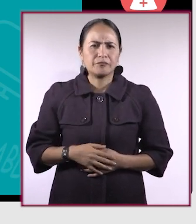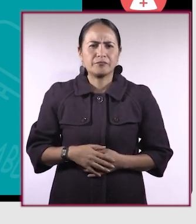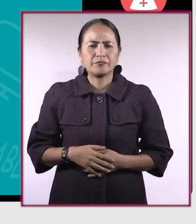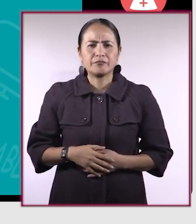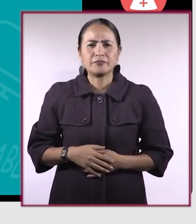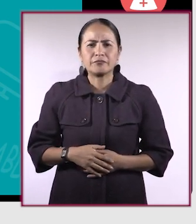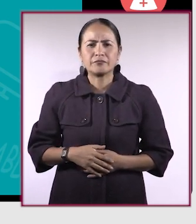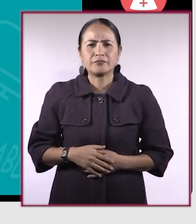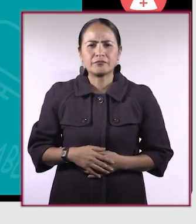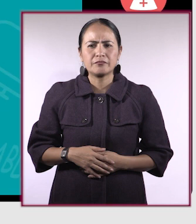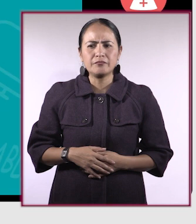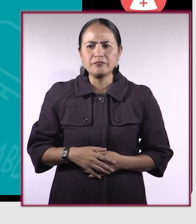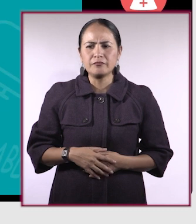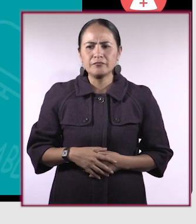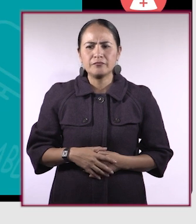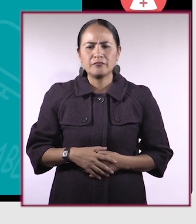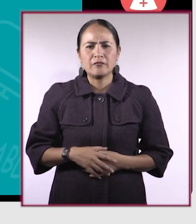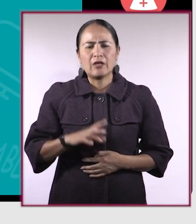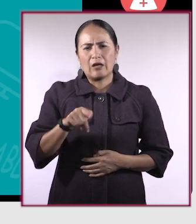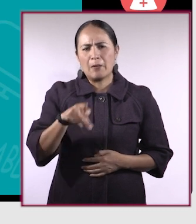rato, utilizar